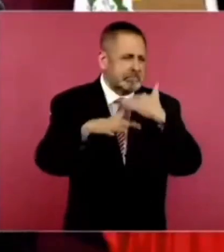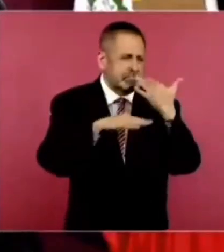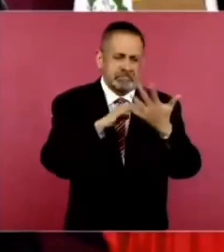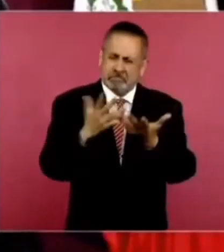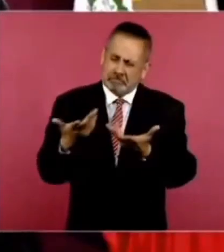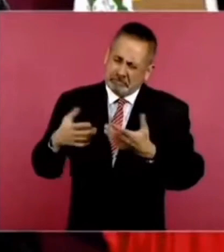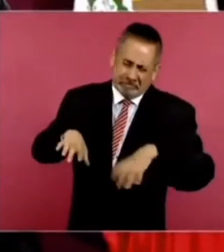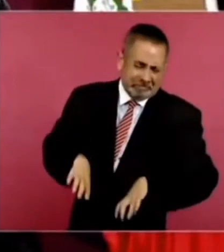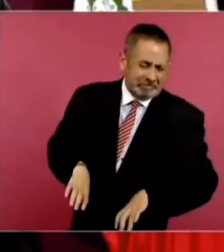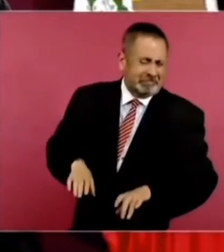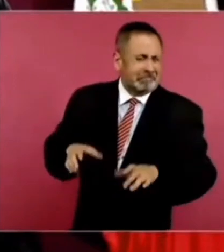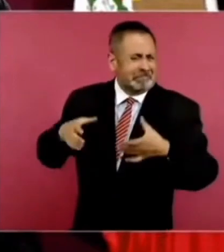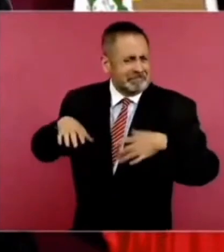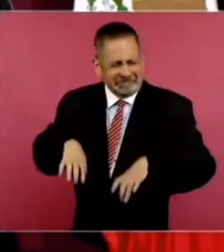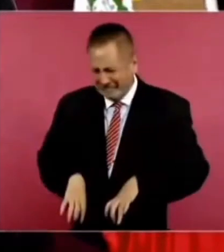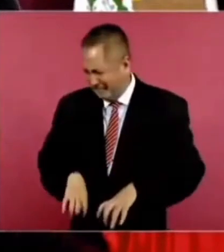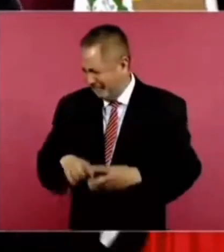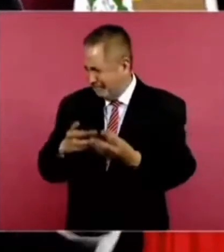corrupción,